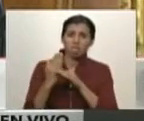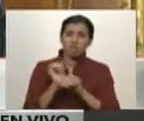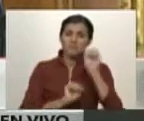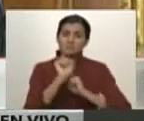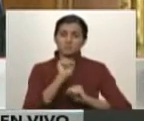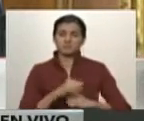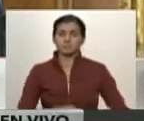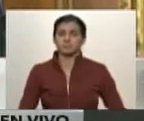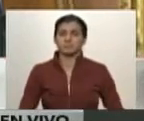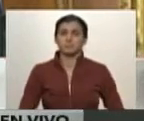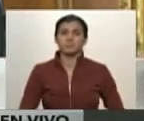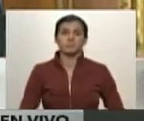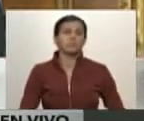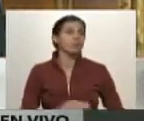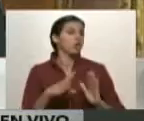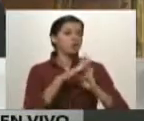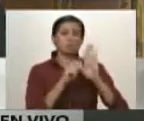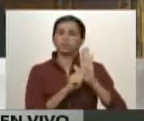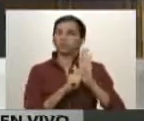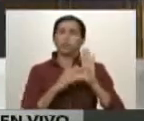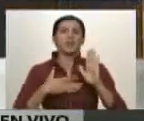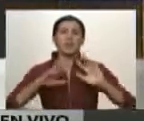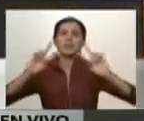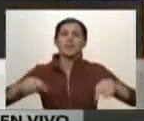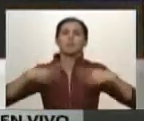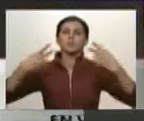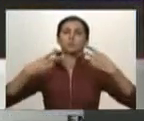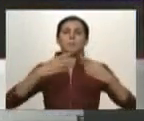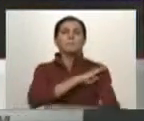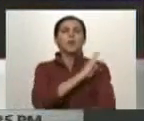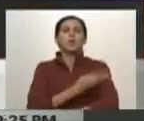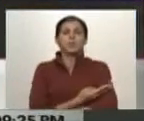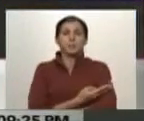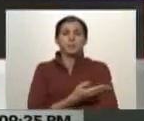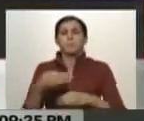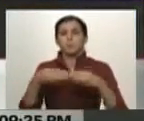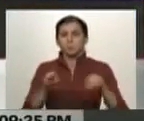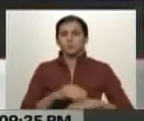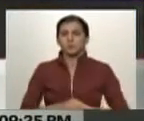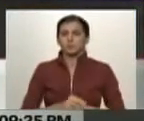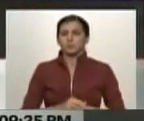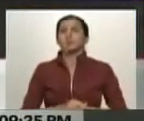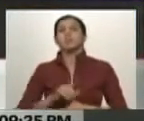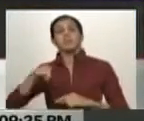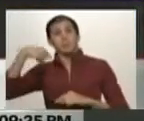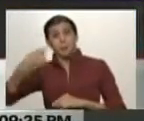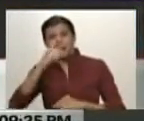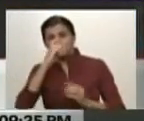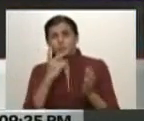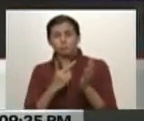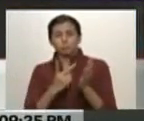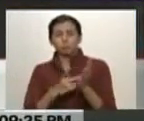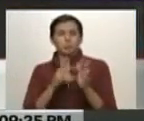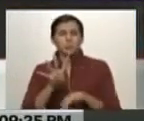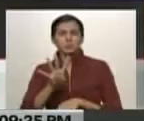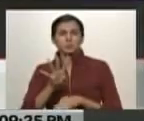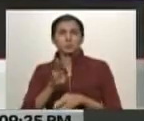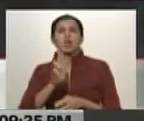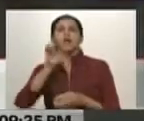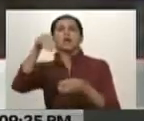la agenda constitucional de renovación de poderes en el 2004 se convocó un referéndum revocatorio y se transformó en